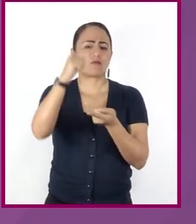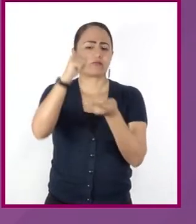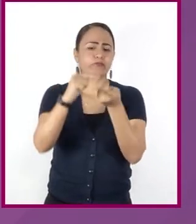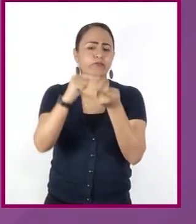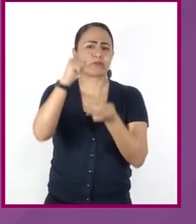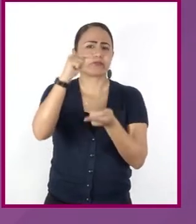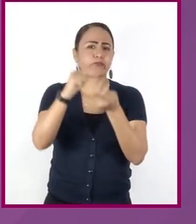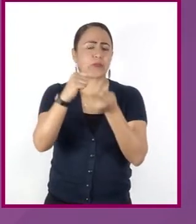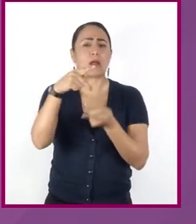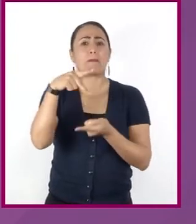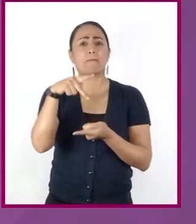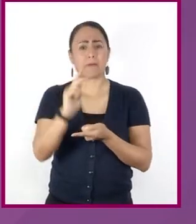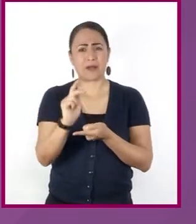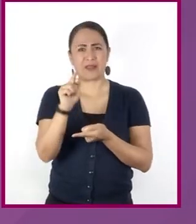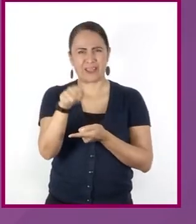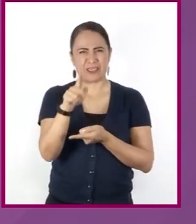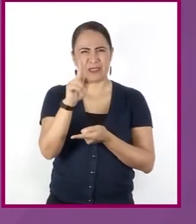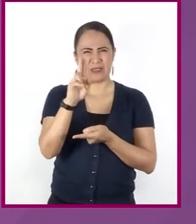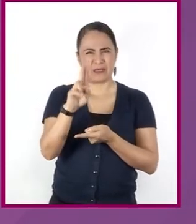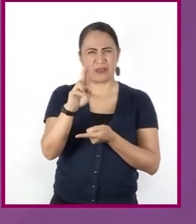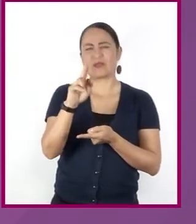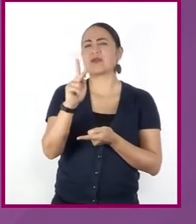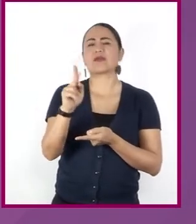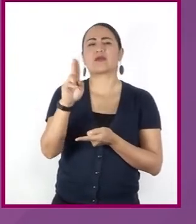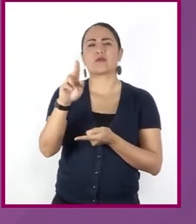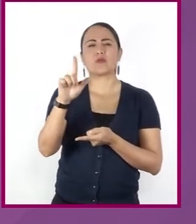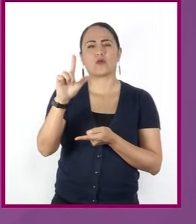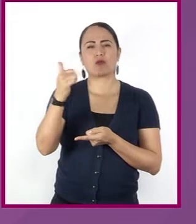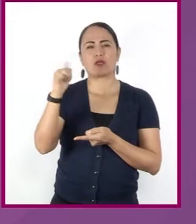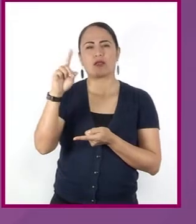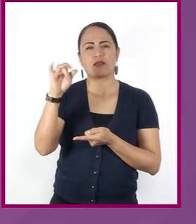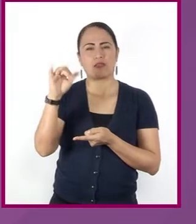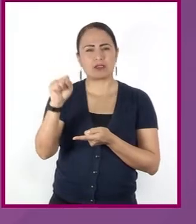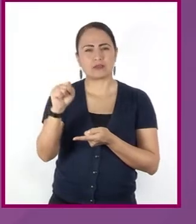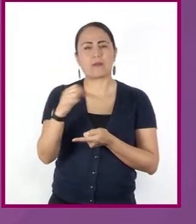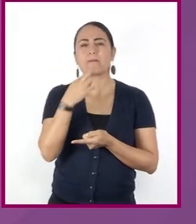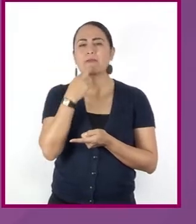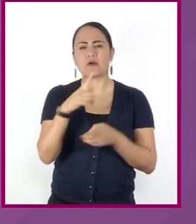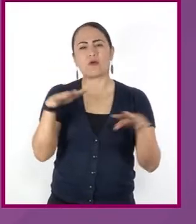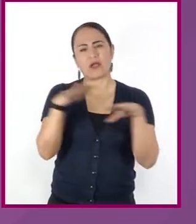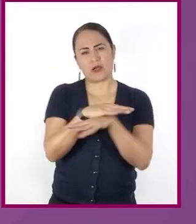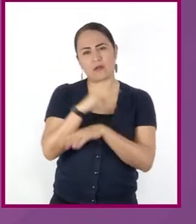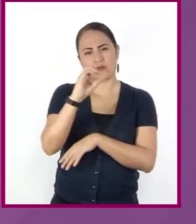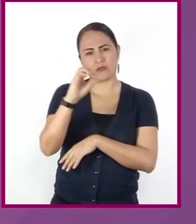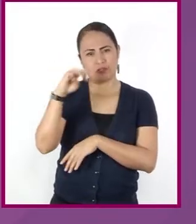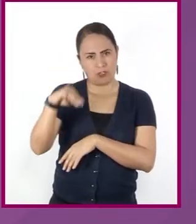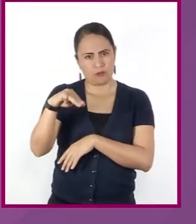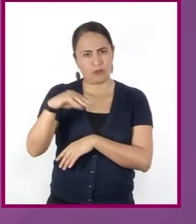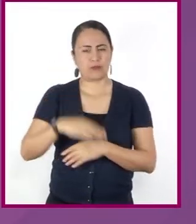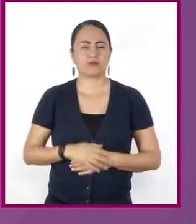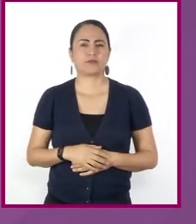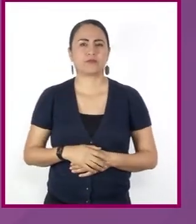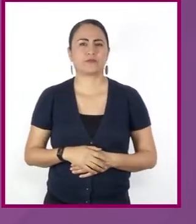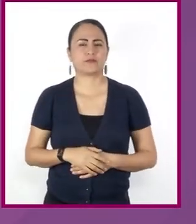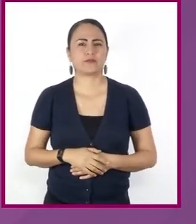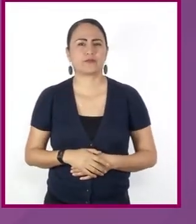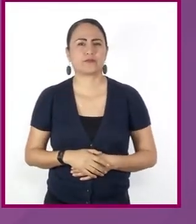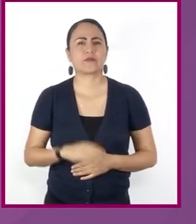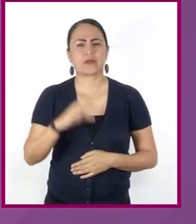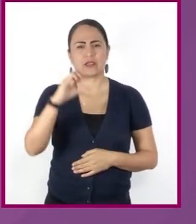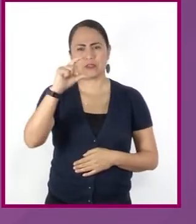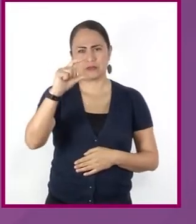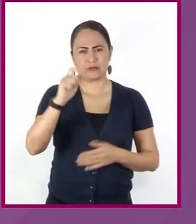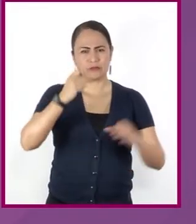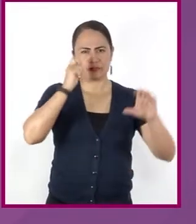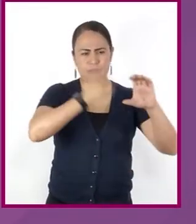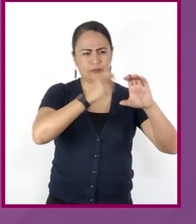medida de los clavos viene en pulgadas, ella quiere conocer la medida en centímetros, para saber qué medida de clavos